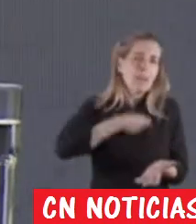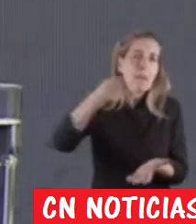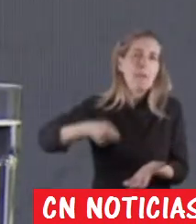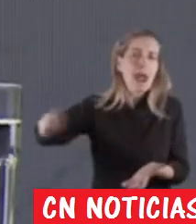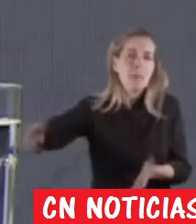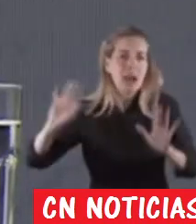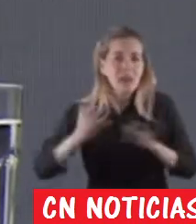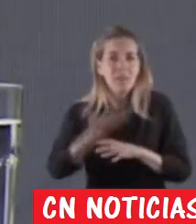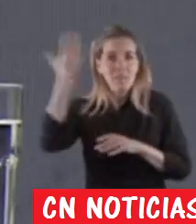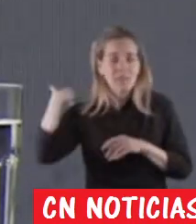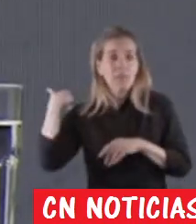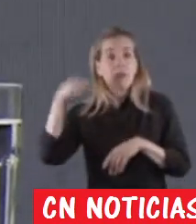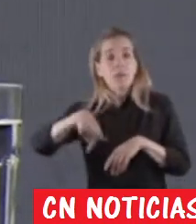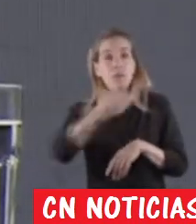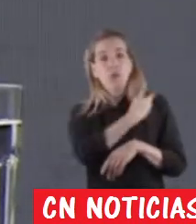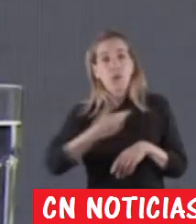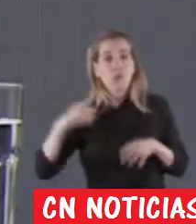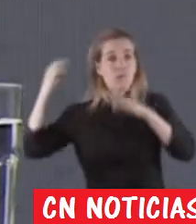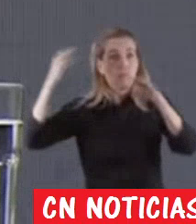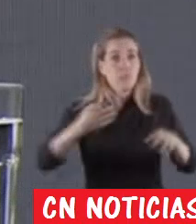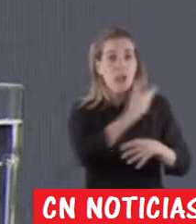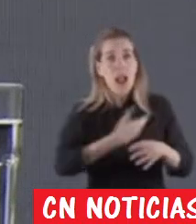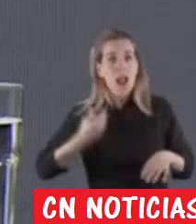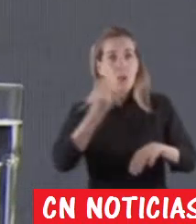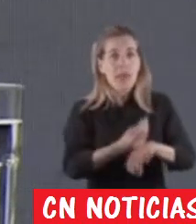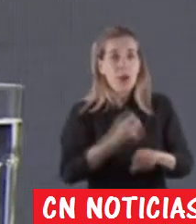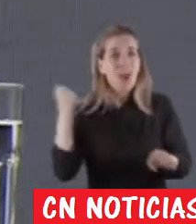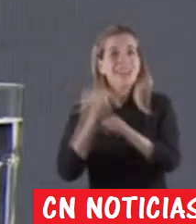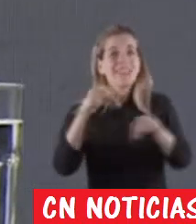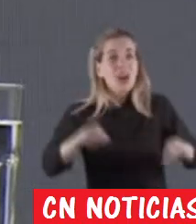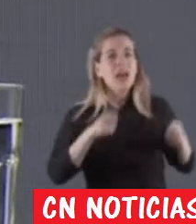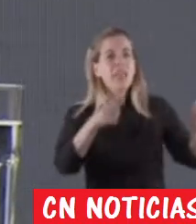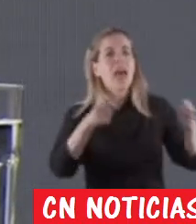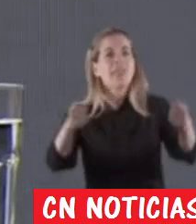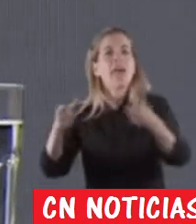Llegamos nosotros, llevamos entregadas más de 55.000 casas.